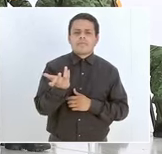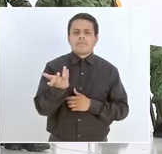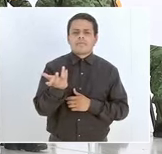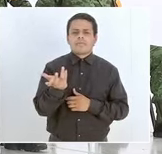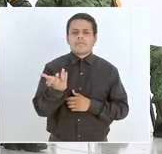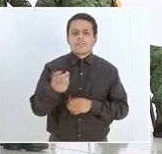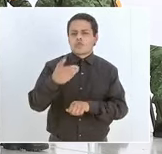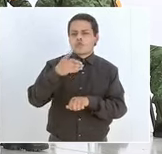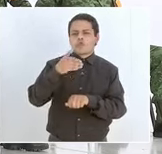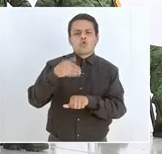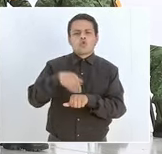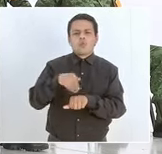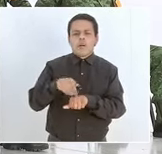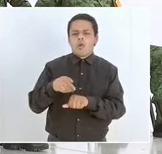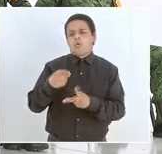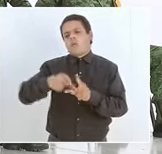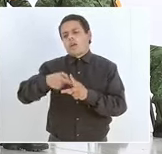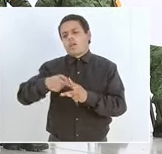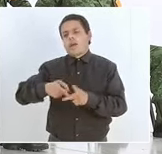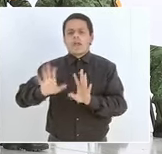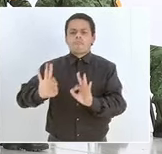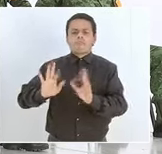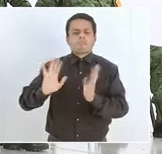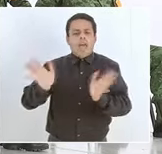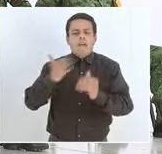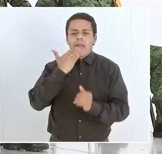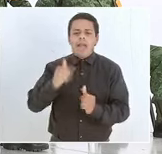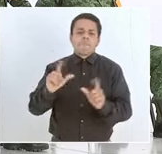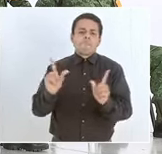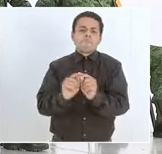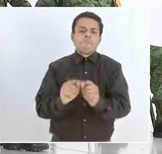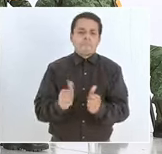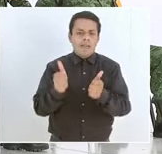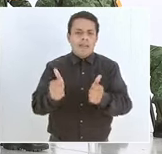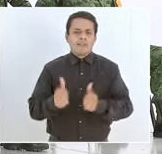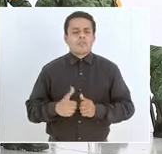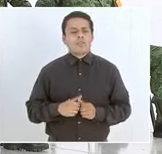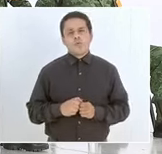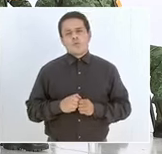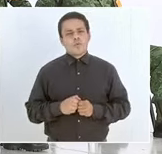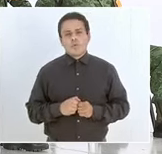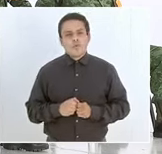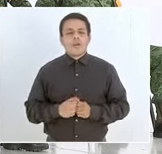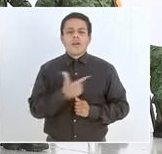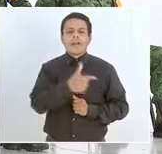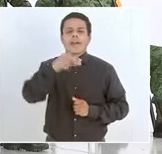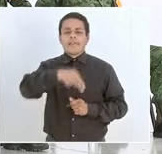es el número, no solo es lo cuantitativo. Los elementos de la Guardia